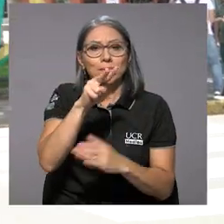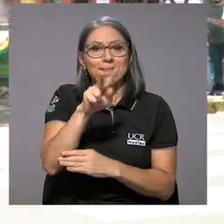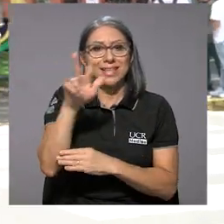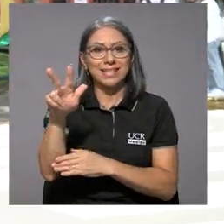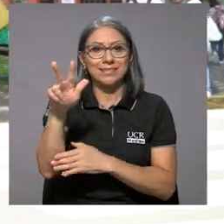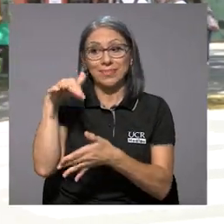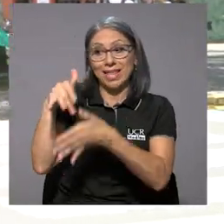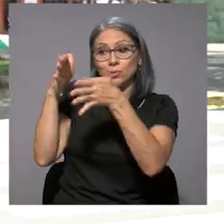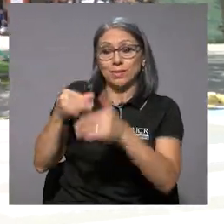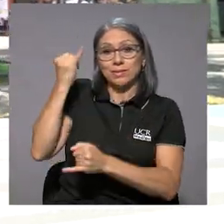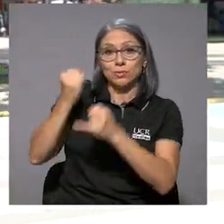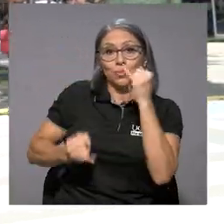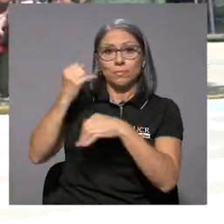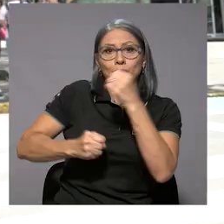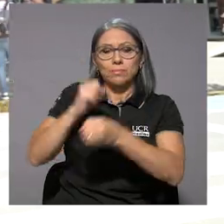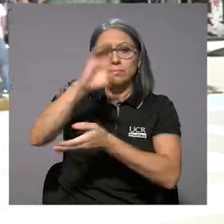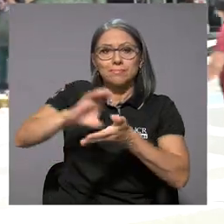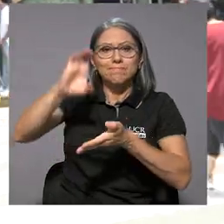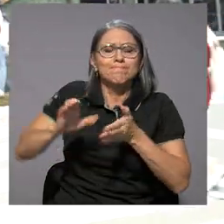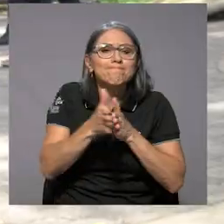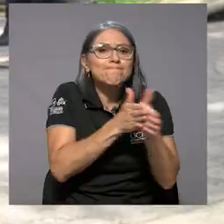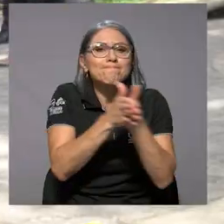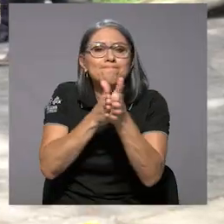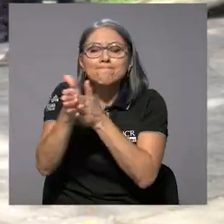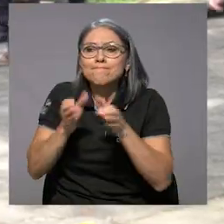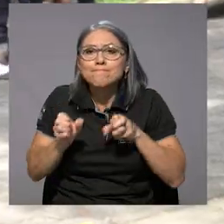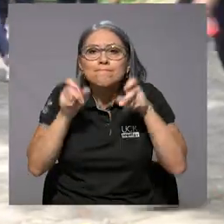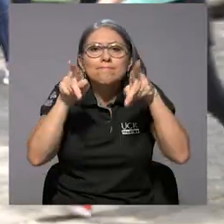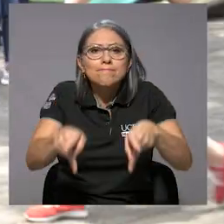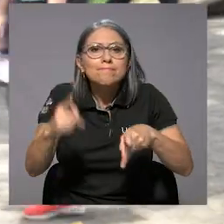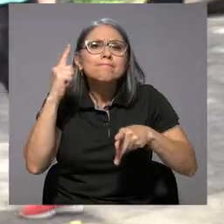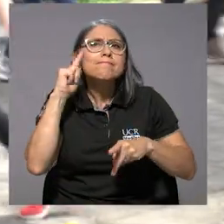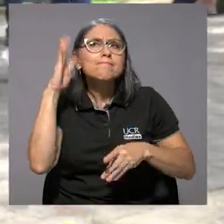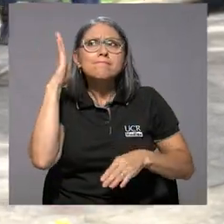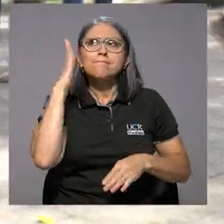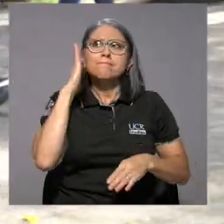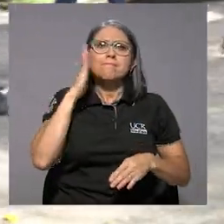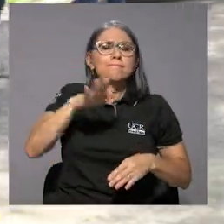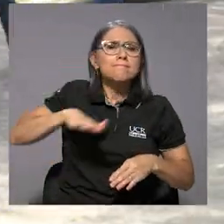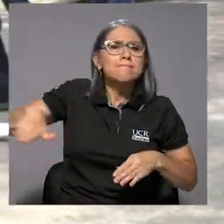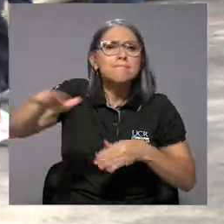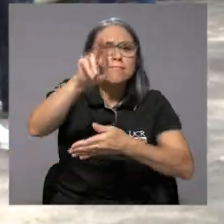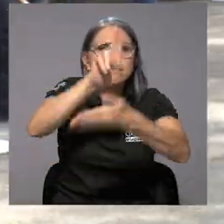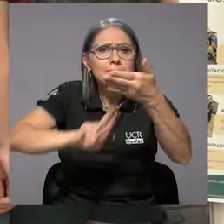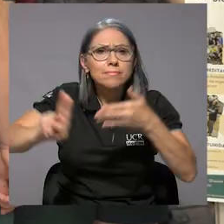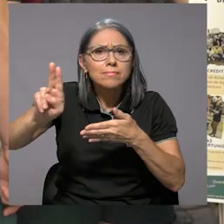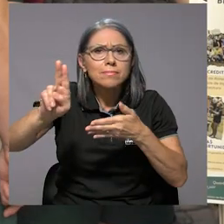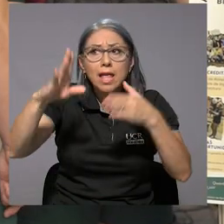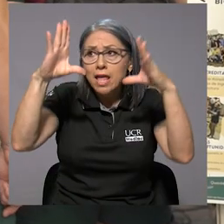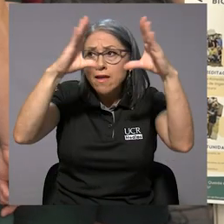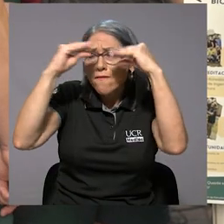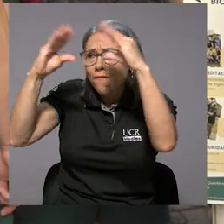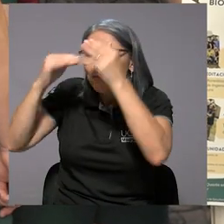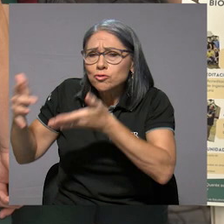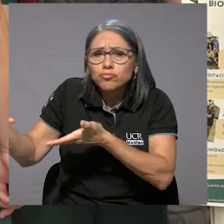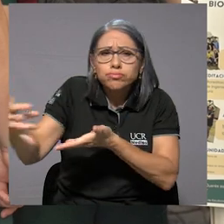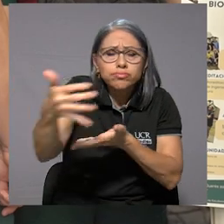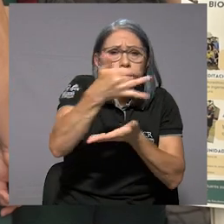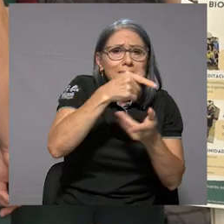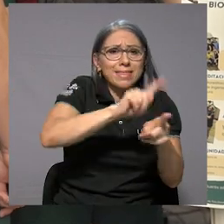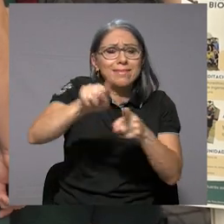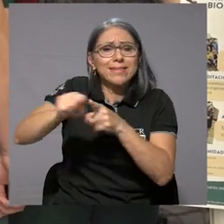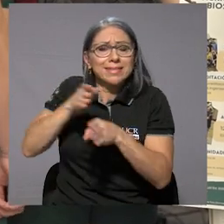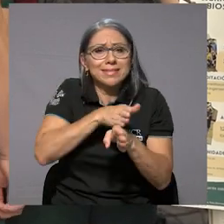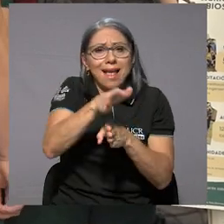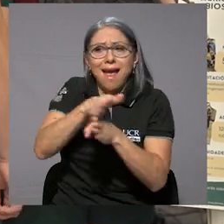de último año de colegio aprovecharon la oportunidad para adentrarse en el ambiente universitario y recolectar información sobre la oferta académica que